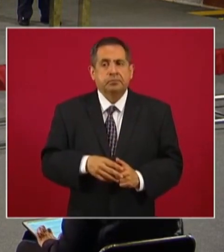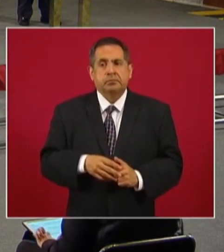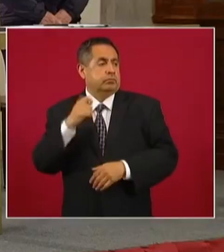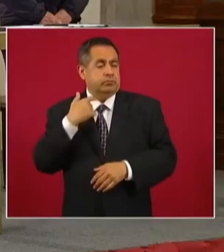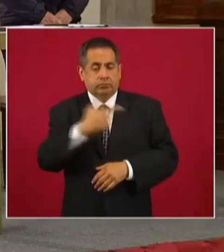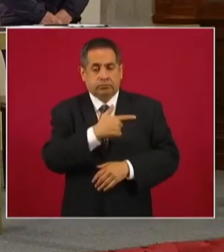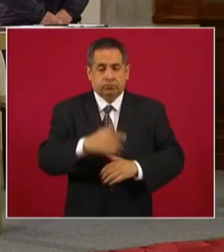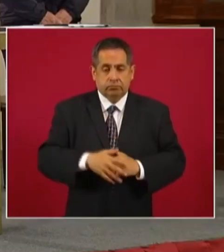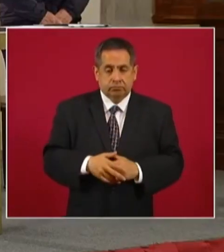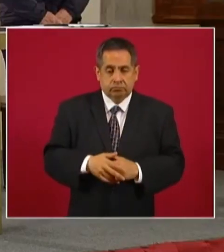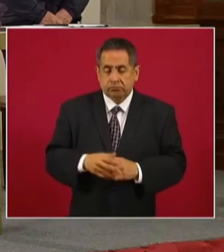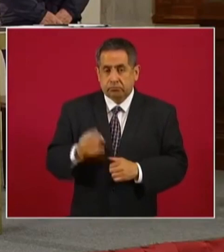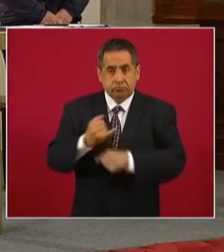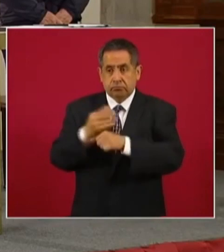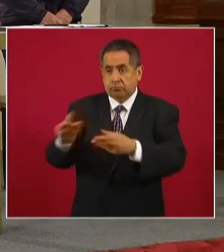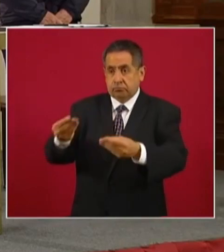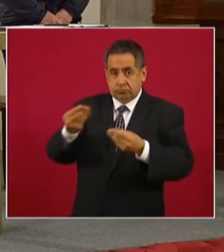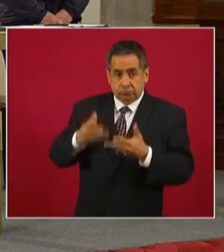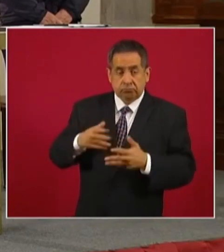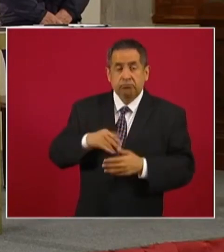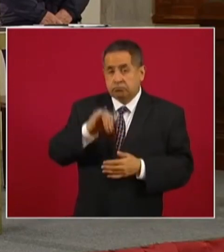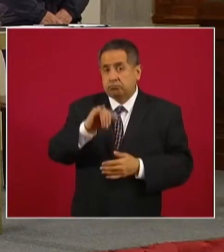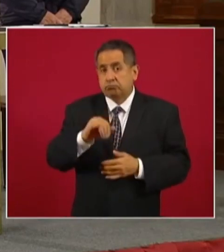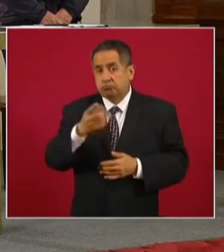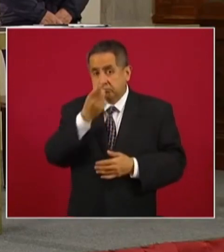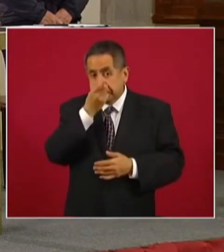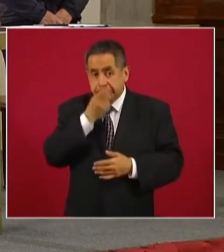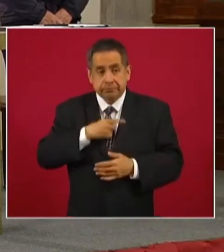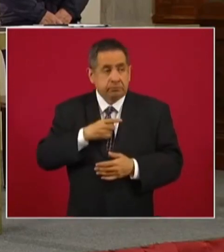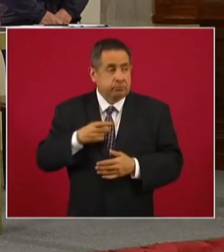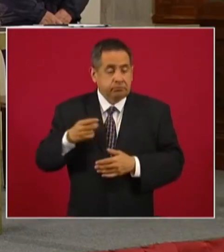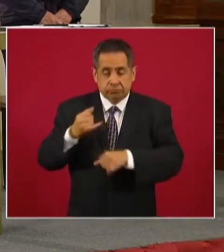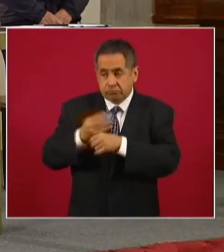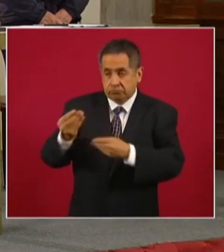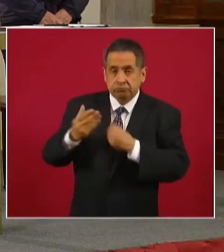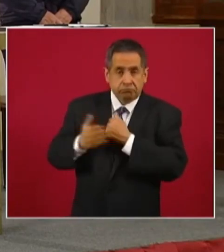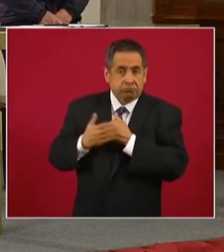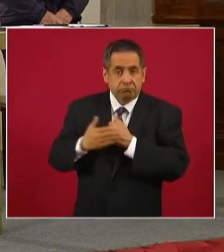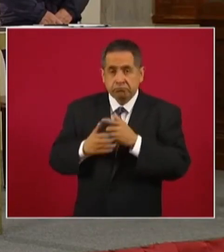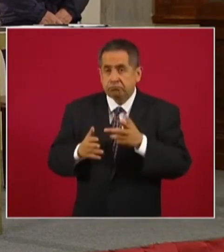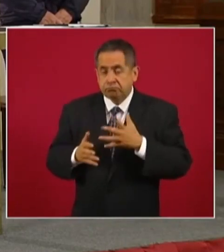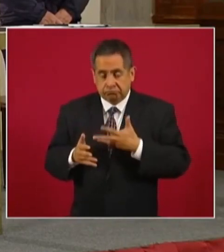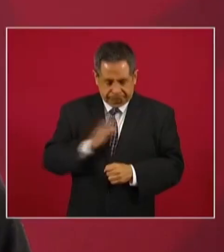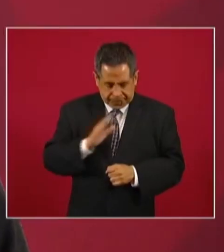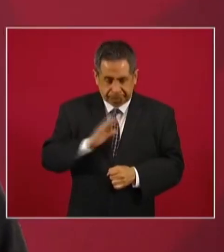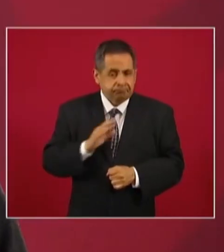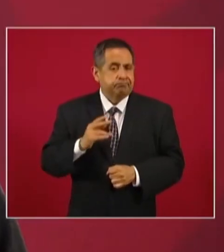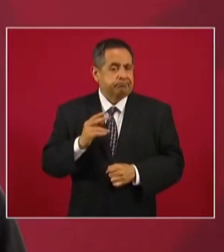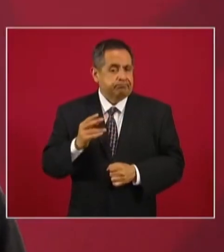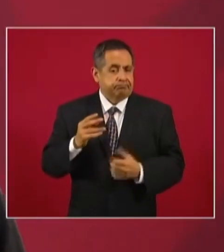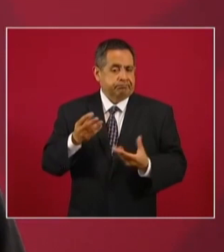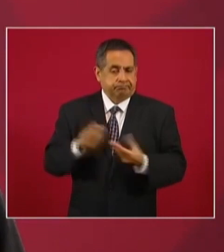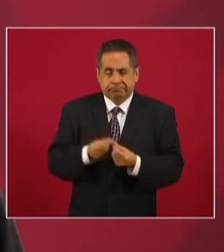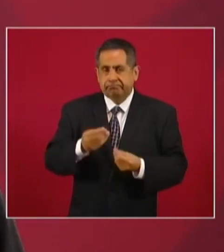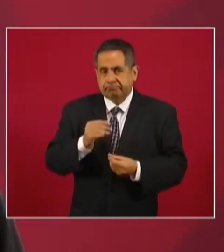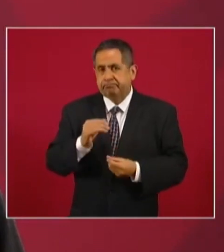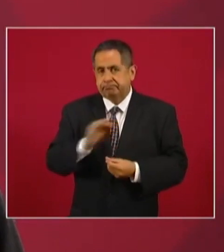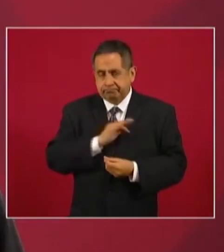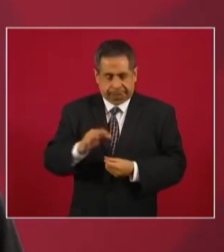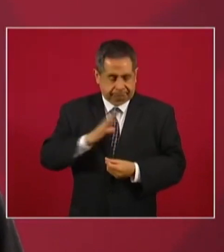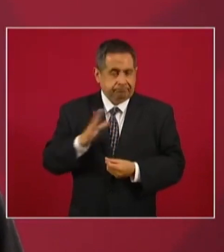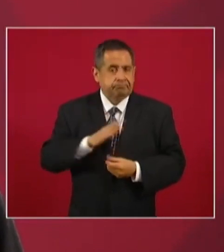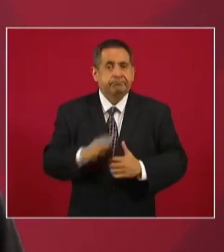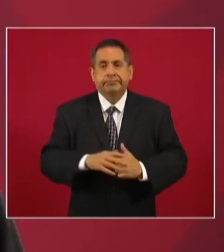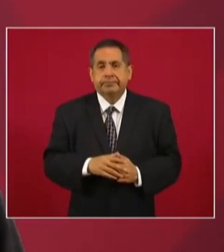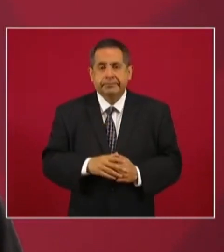contra los ex gobernantes argumentando que no quiere ser tachado de vengativo desde que asumió el poder instó a que sea